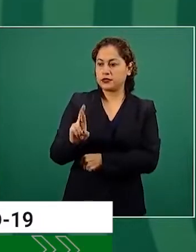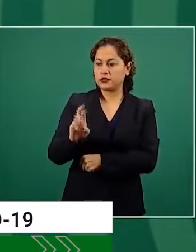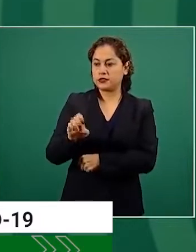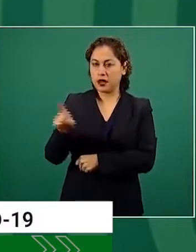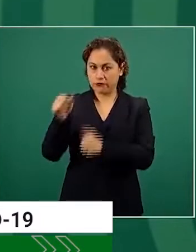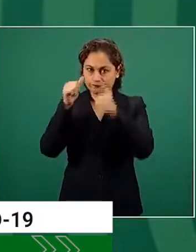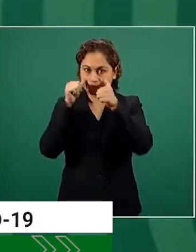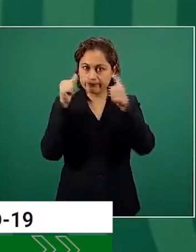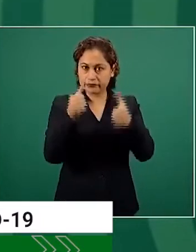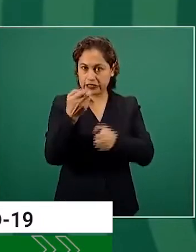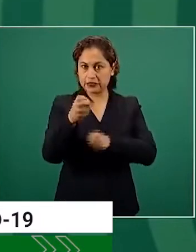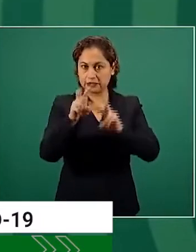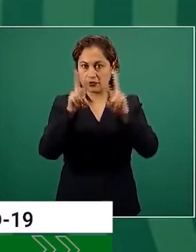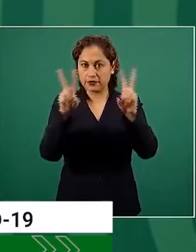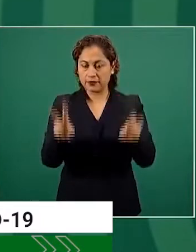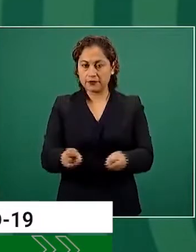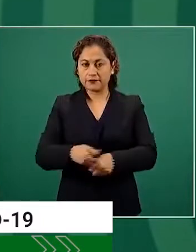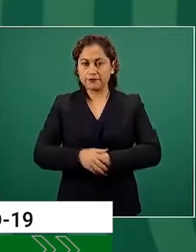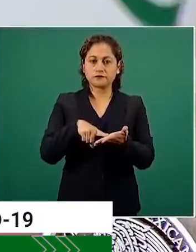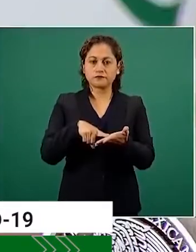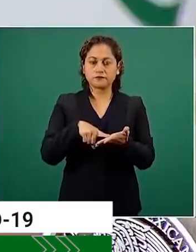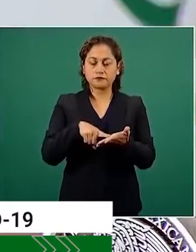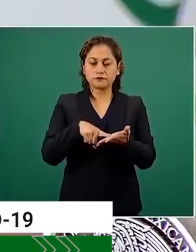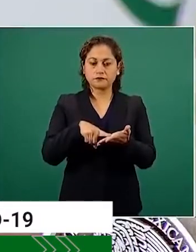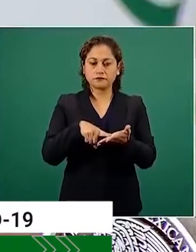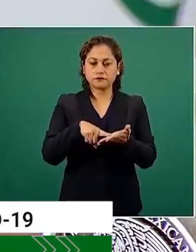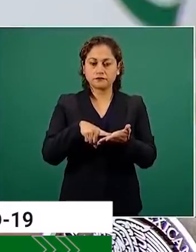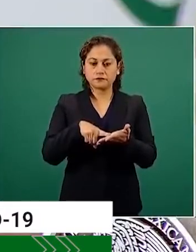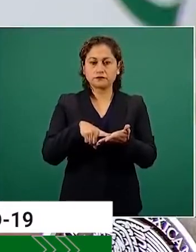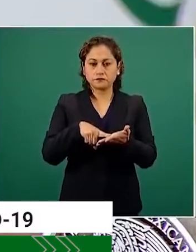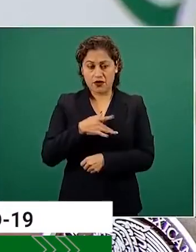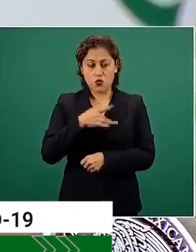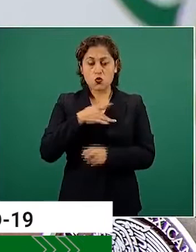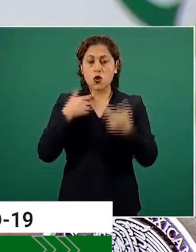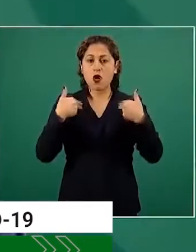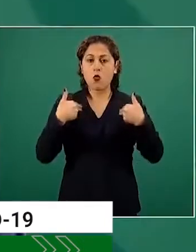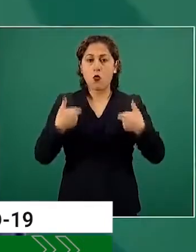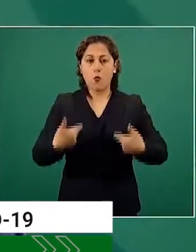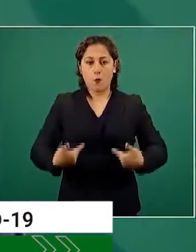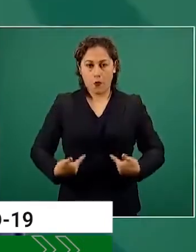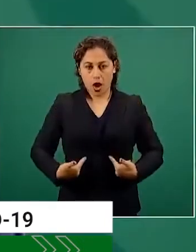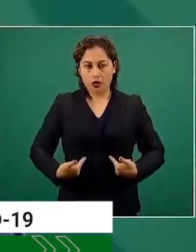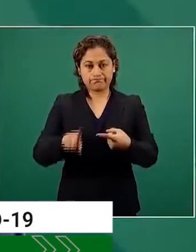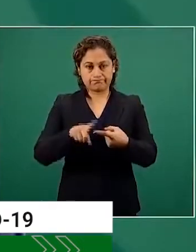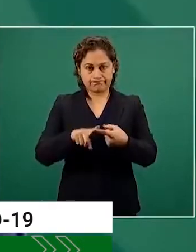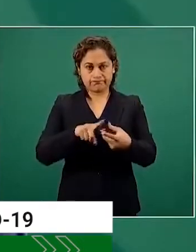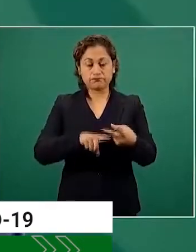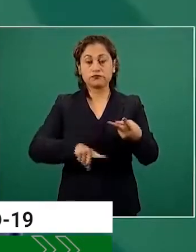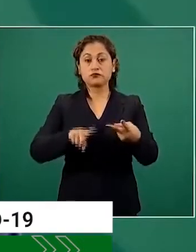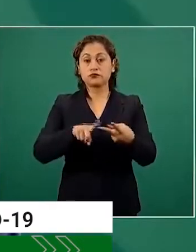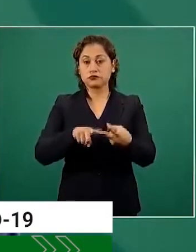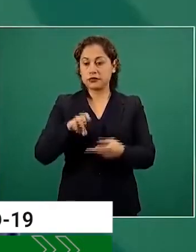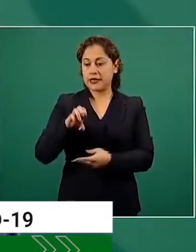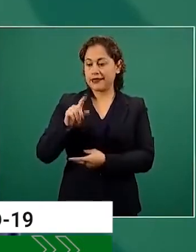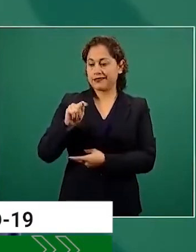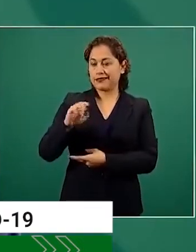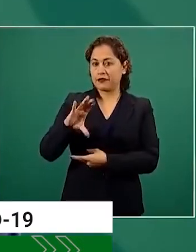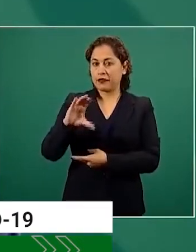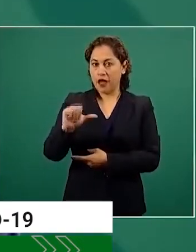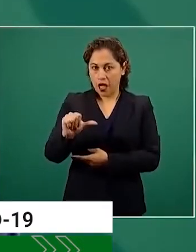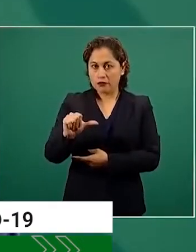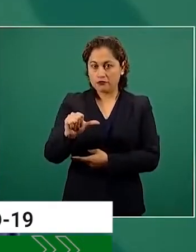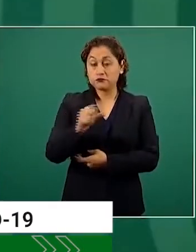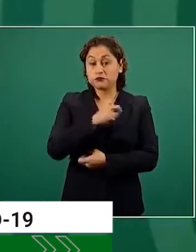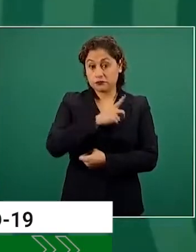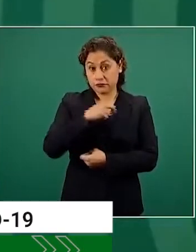ocupe de eso. Yo creo que por humanismo, también por ética, pues se debe de